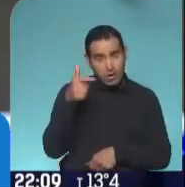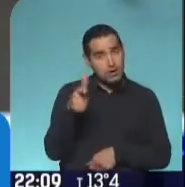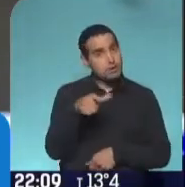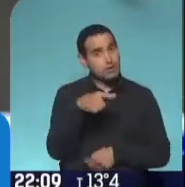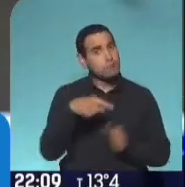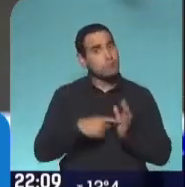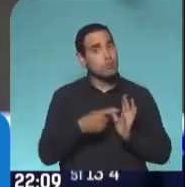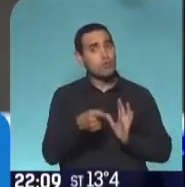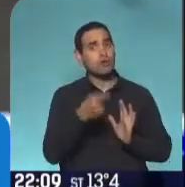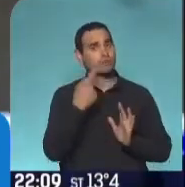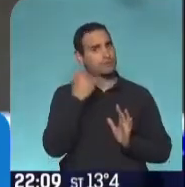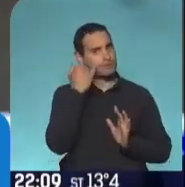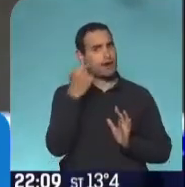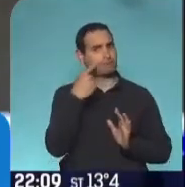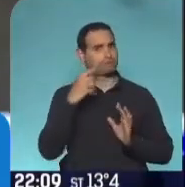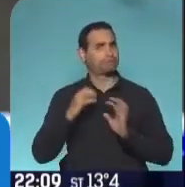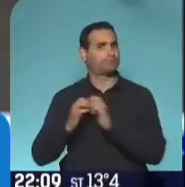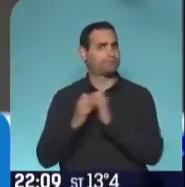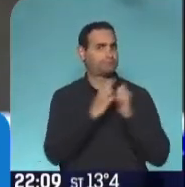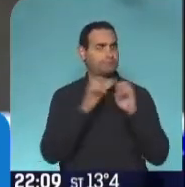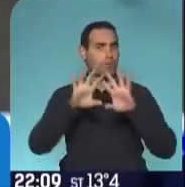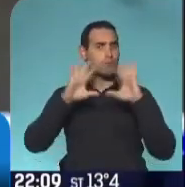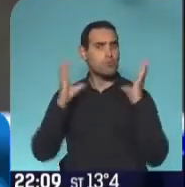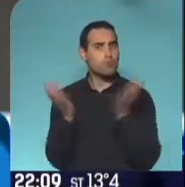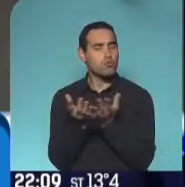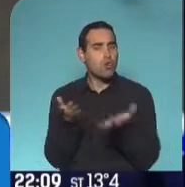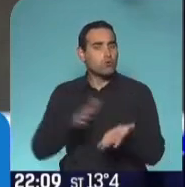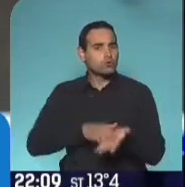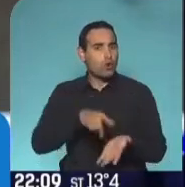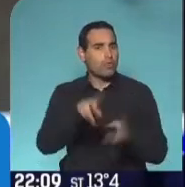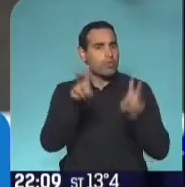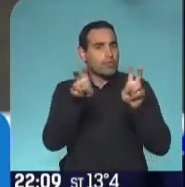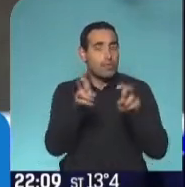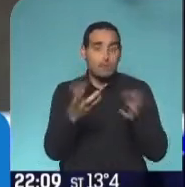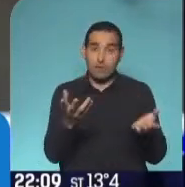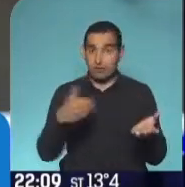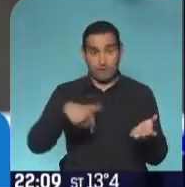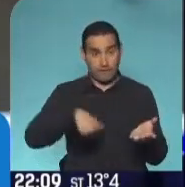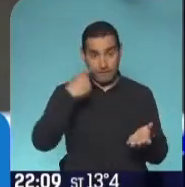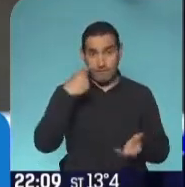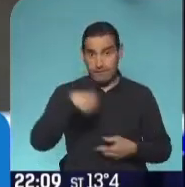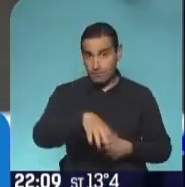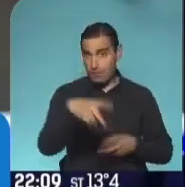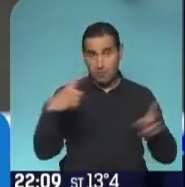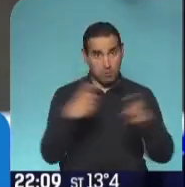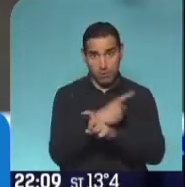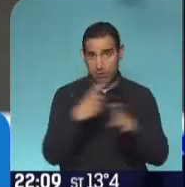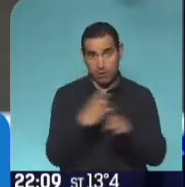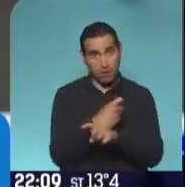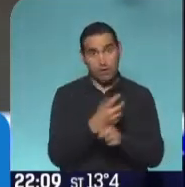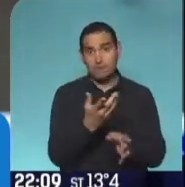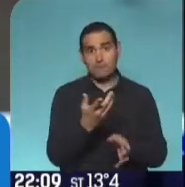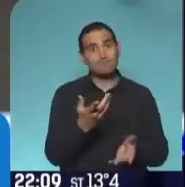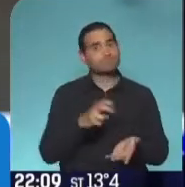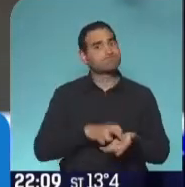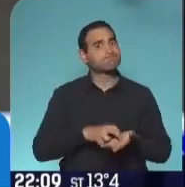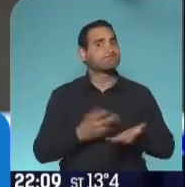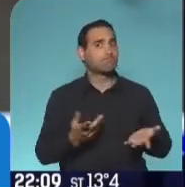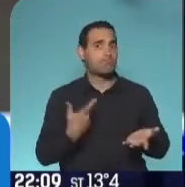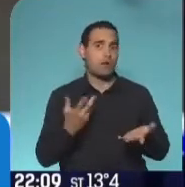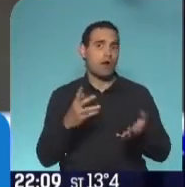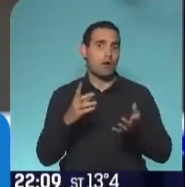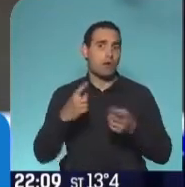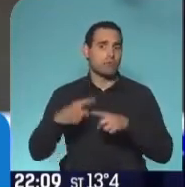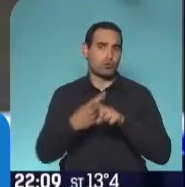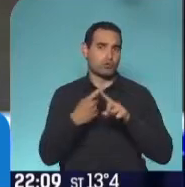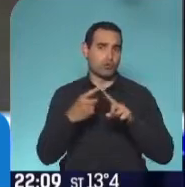ya está instalado como una gran discusión internacional con respecto a este tema, las consecuencias y lo que significa con respecto a las políticas públicas en